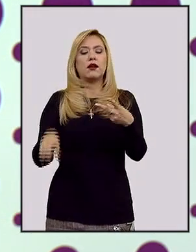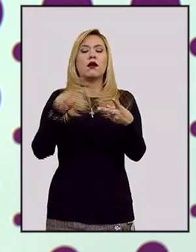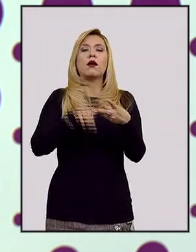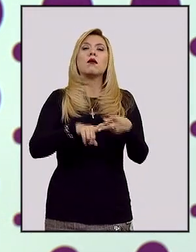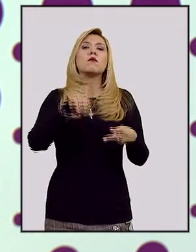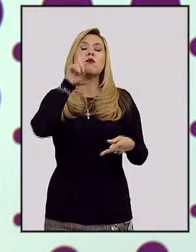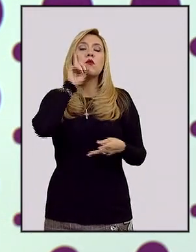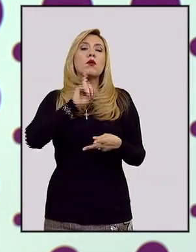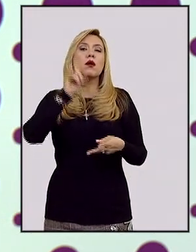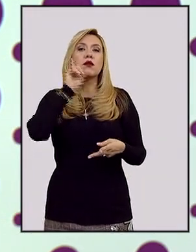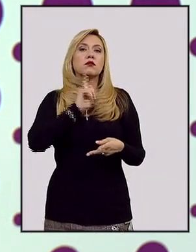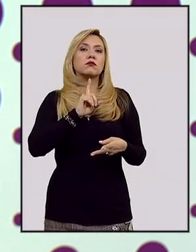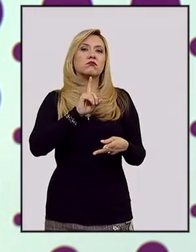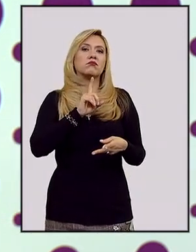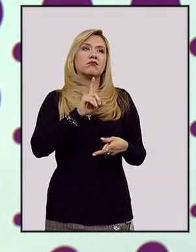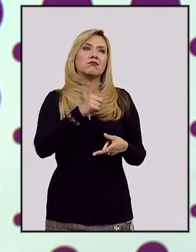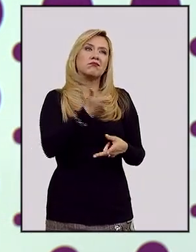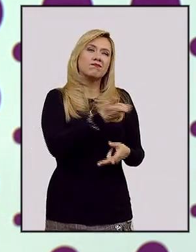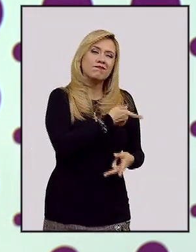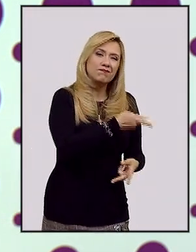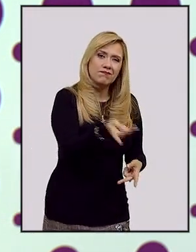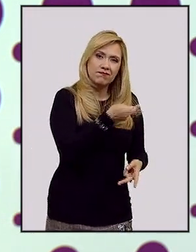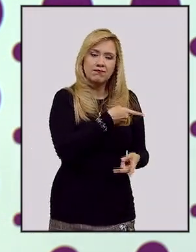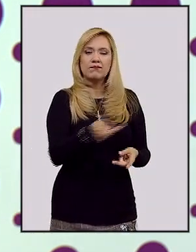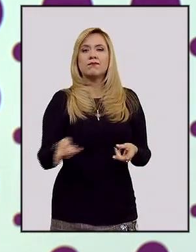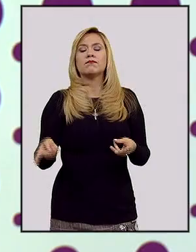situación de marginación social.